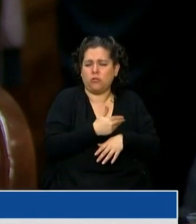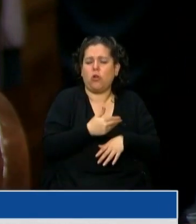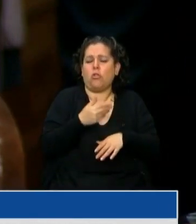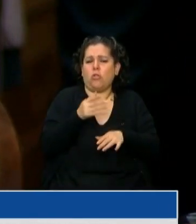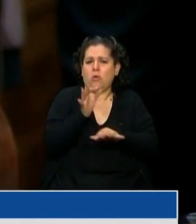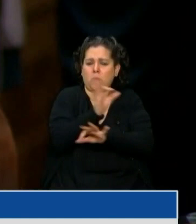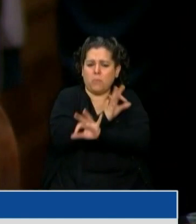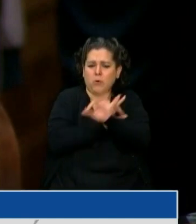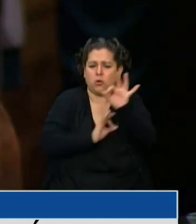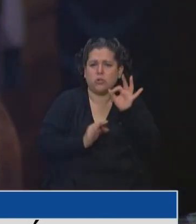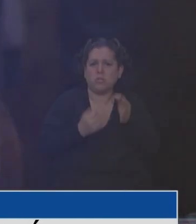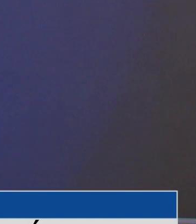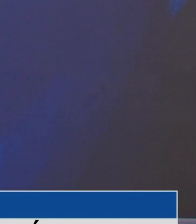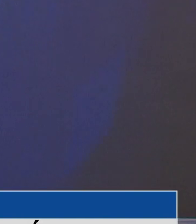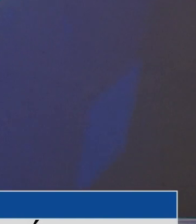este proyecto.